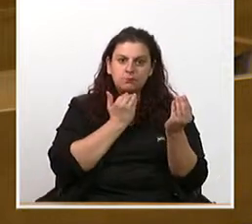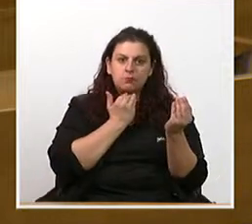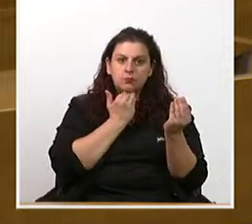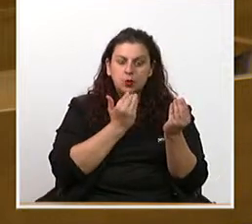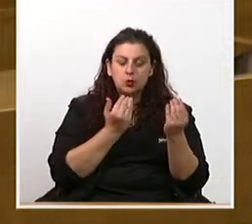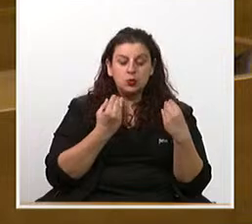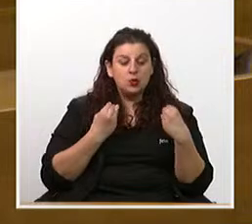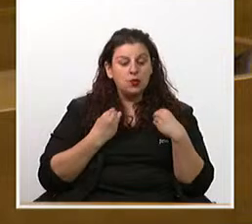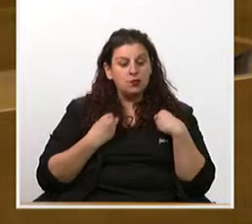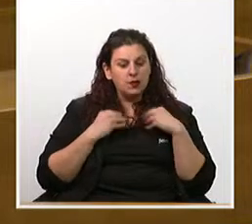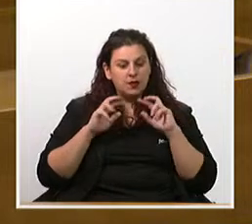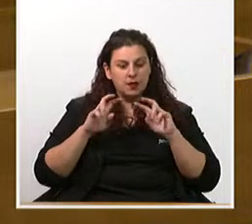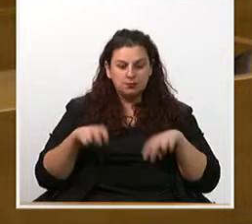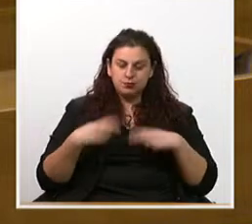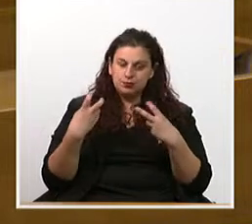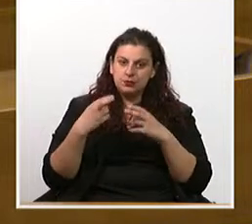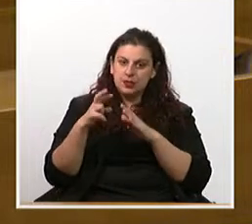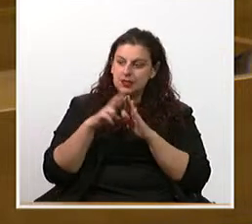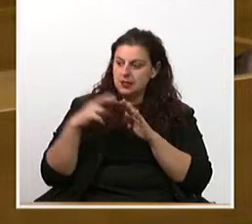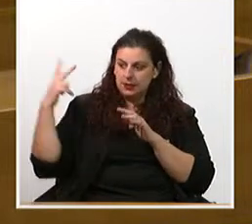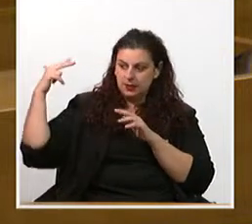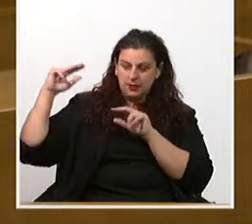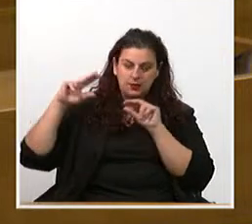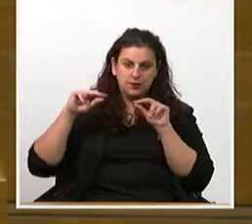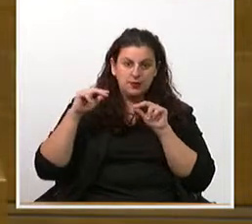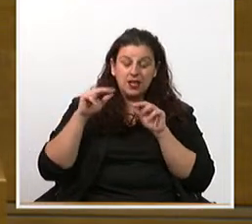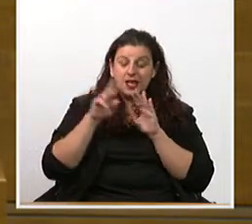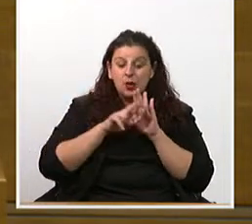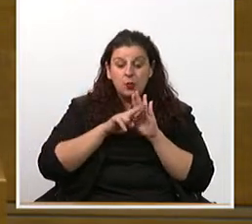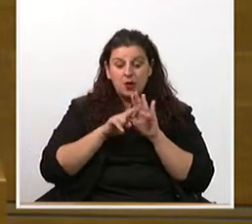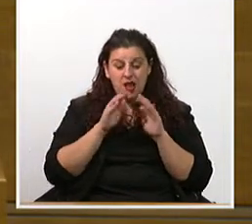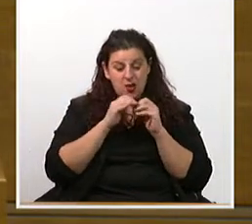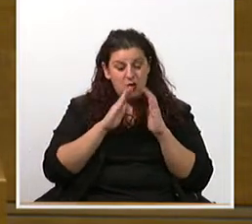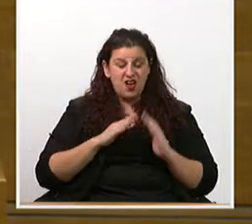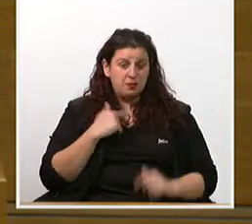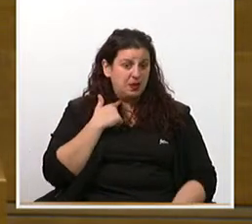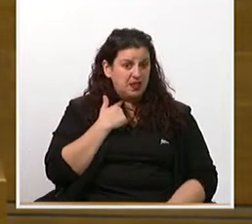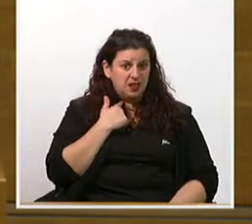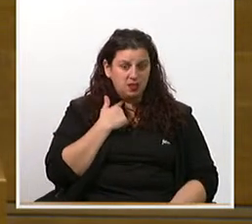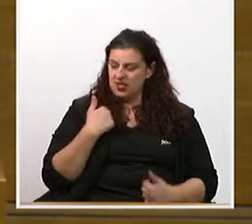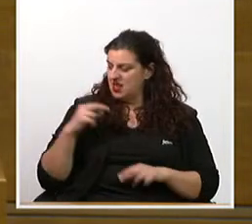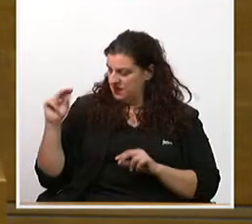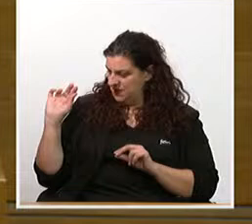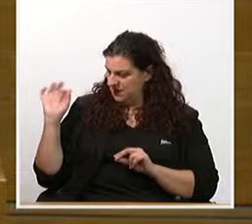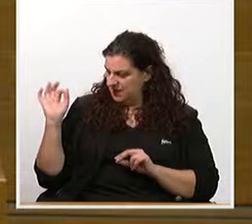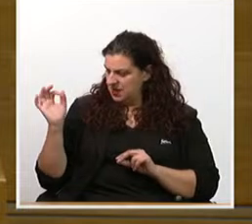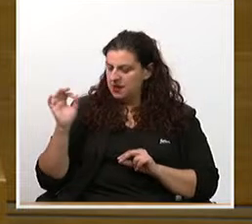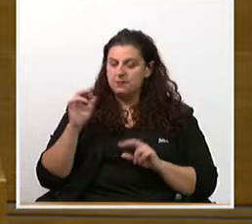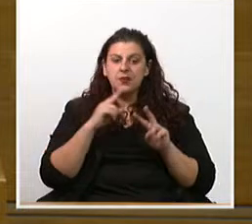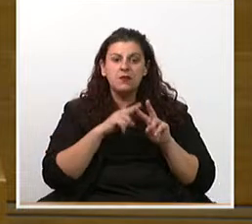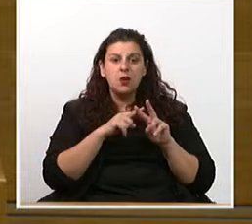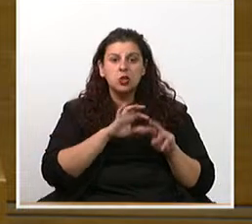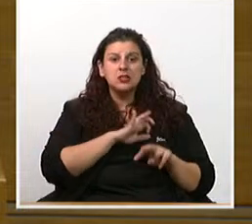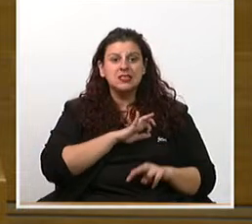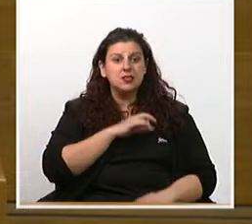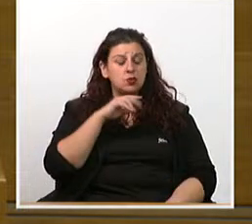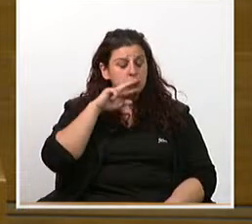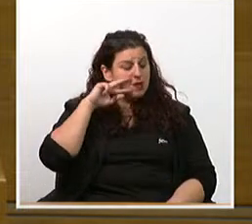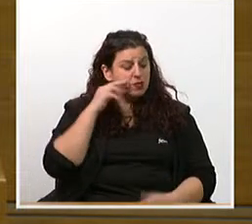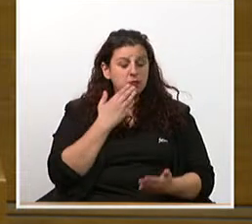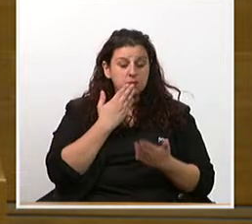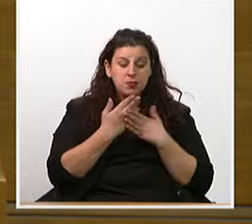sus vidas y recuperar unogar que han perdido termino ya señora presidente desde señor mazón le pido que igual que el